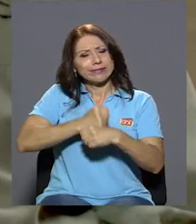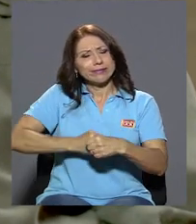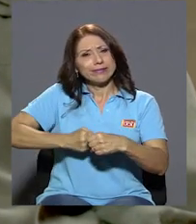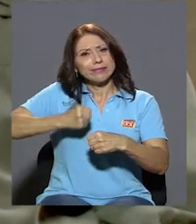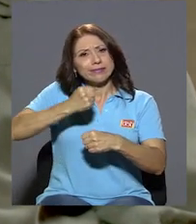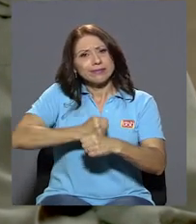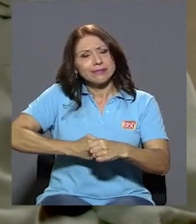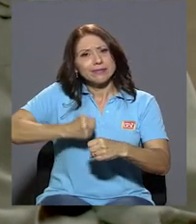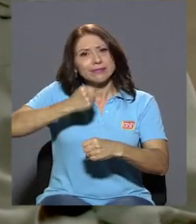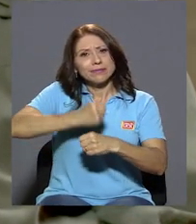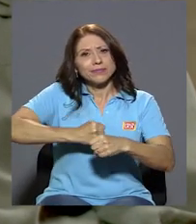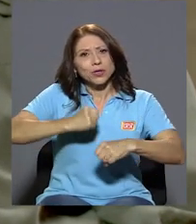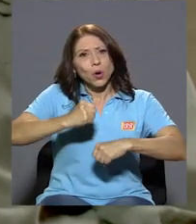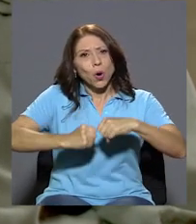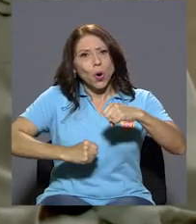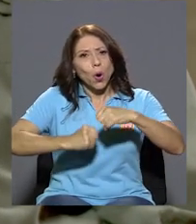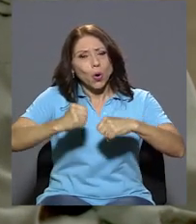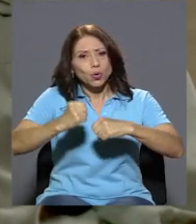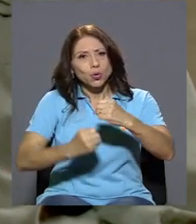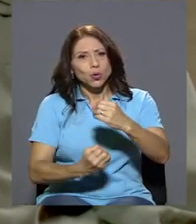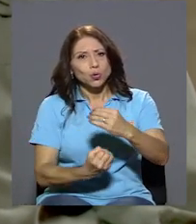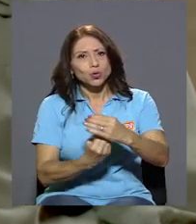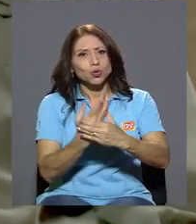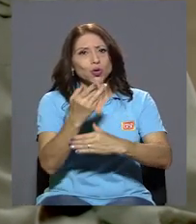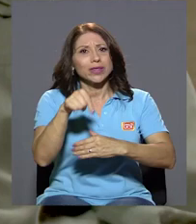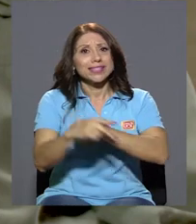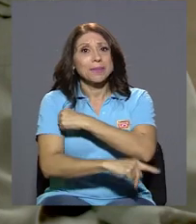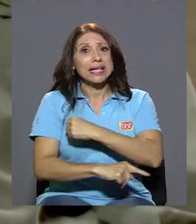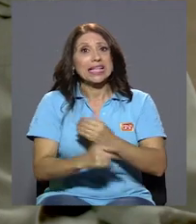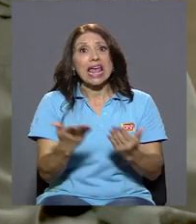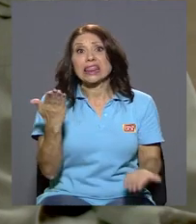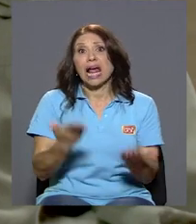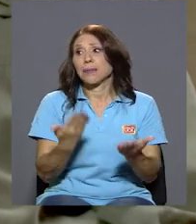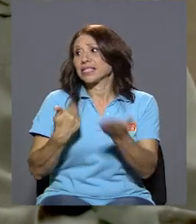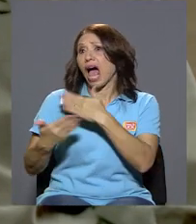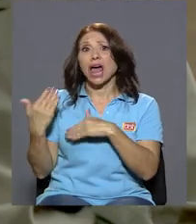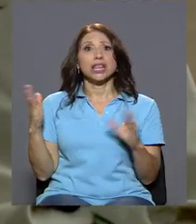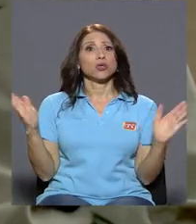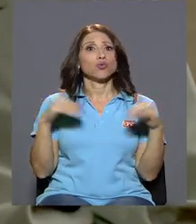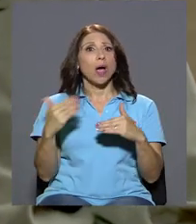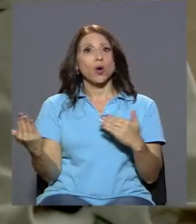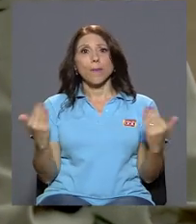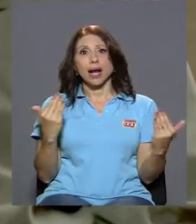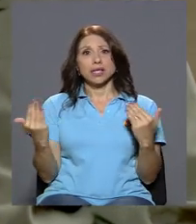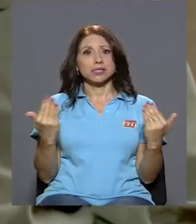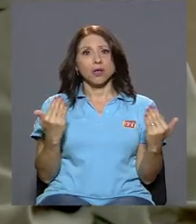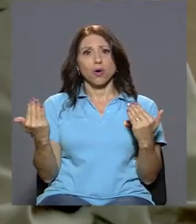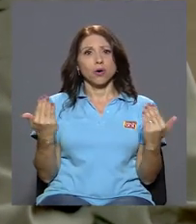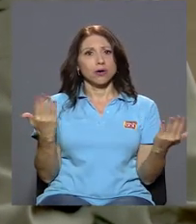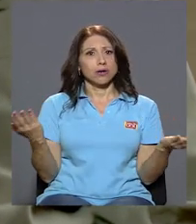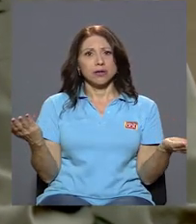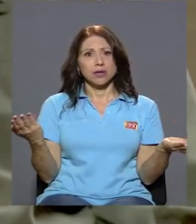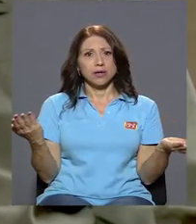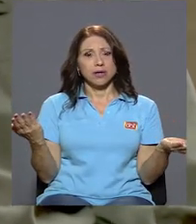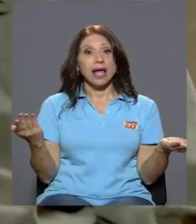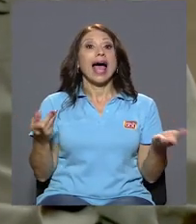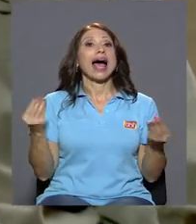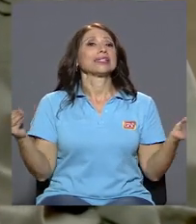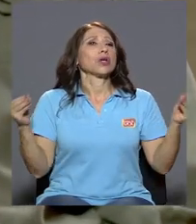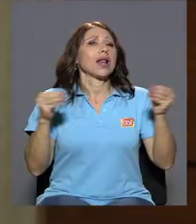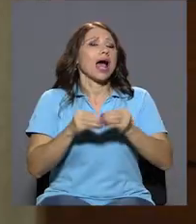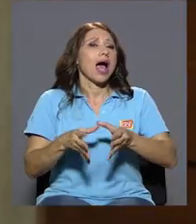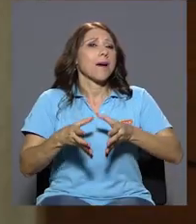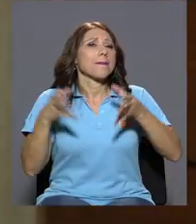construcción de este país tal vez sin parangón en la historia de hecho fuera ha sido la mayor migración